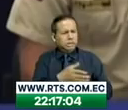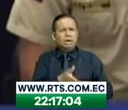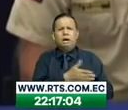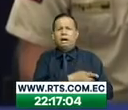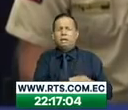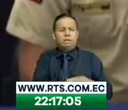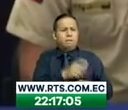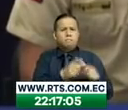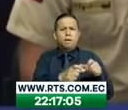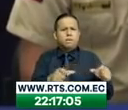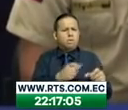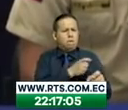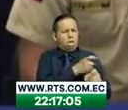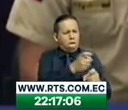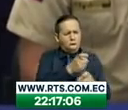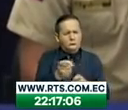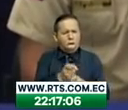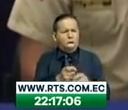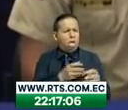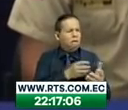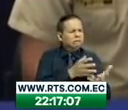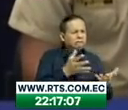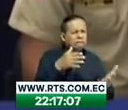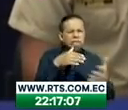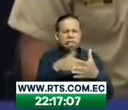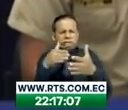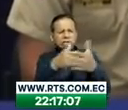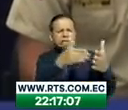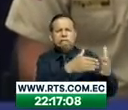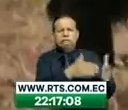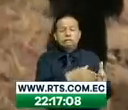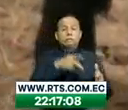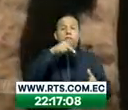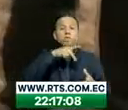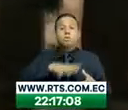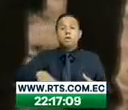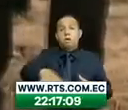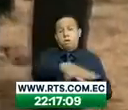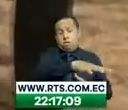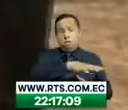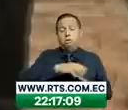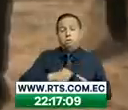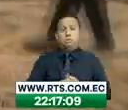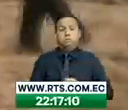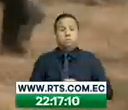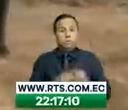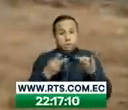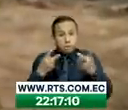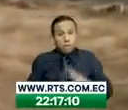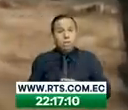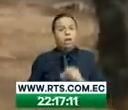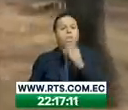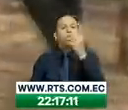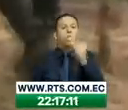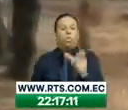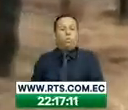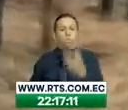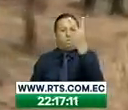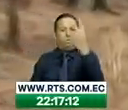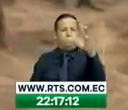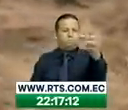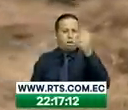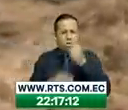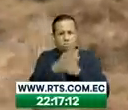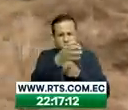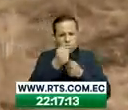tantas obras que la provincia de manabí específicamente en el cantón de portoviejo la misma zona fueron detenidos otros dos sujetos por tenencia ilegal